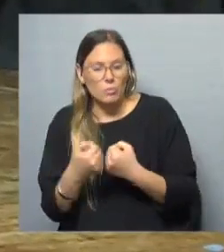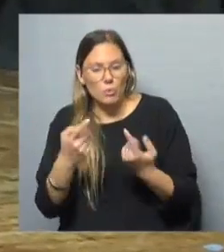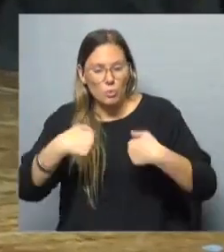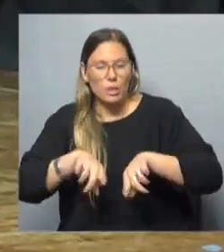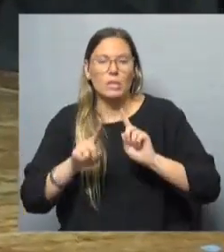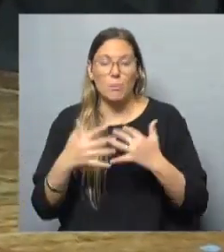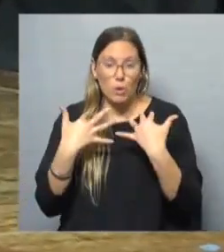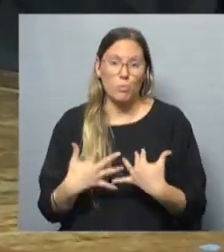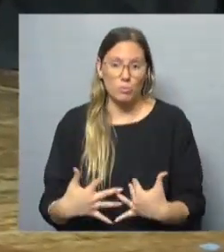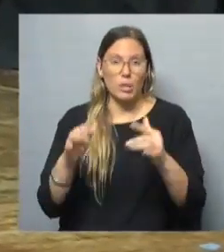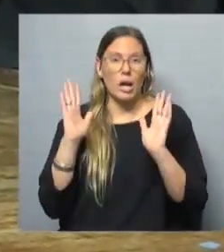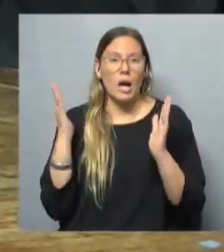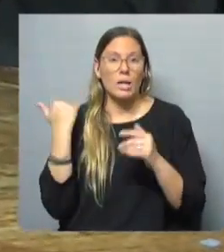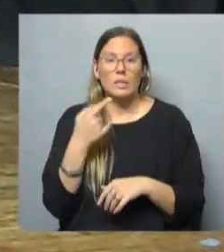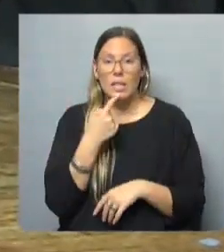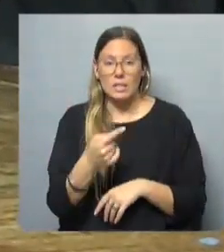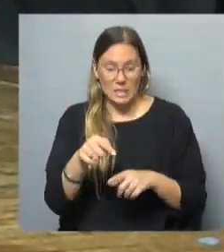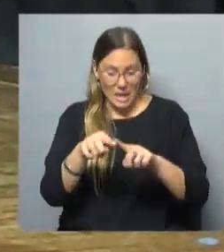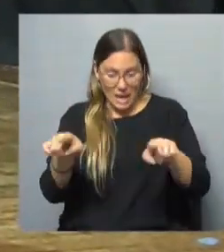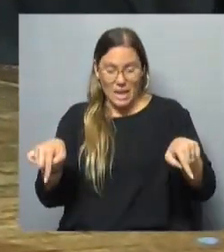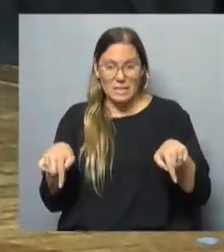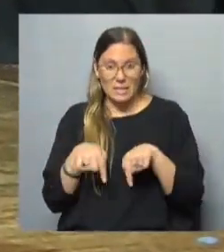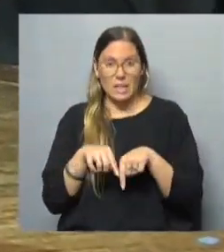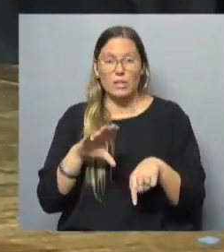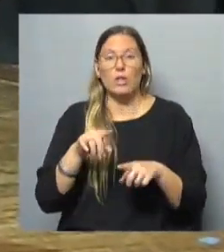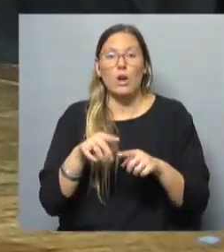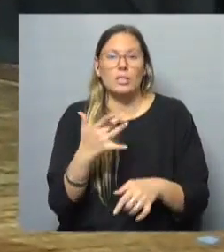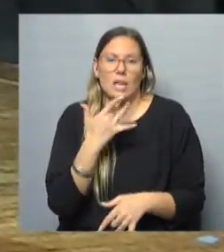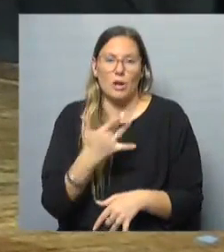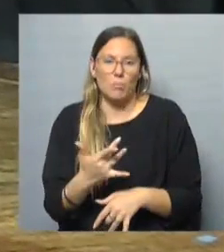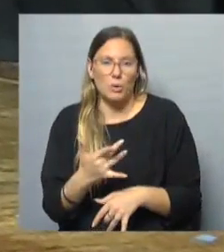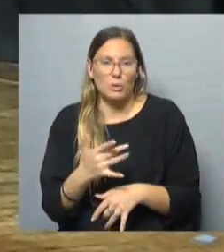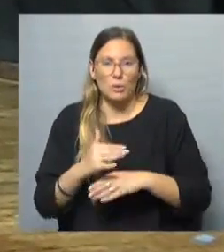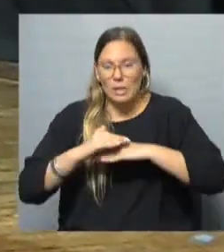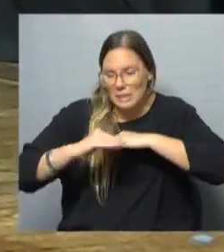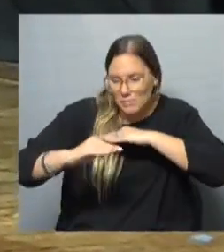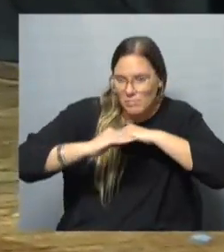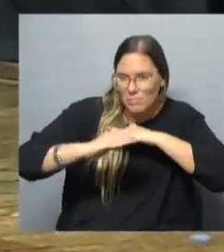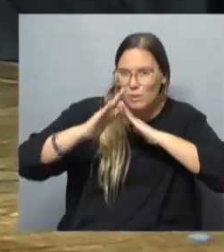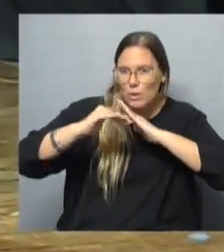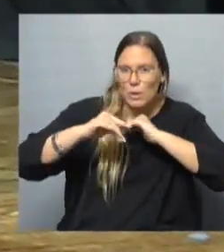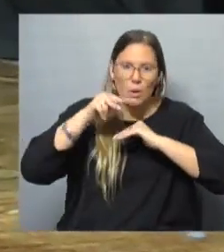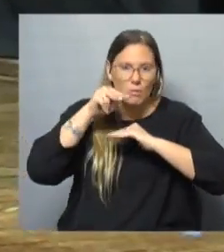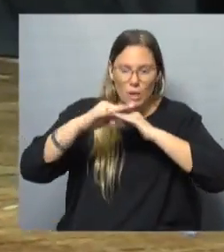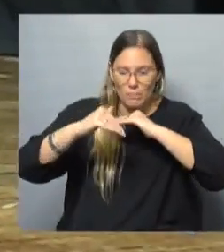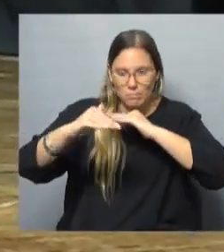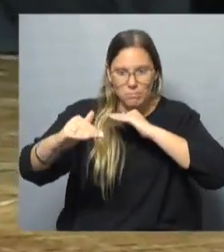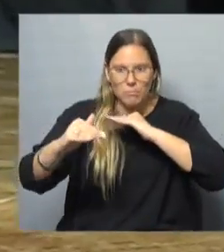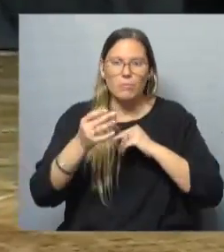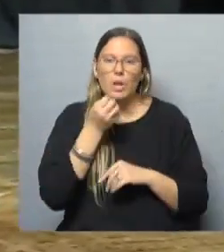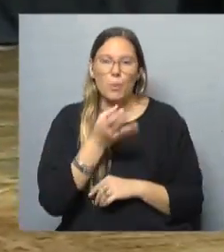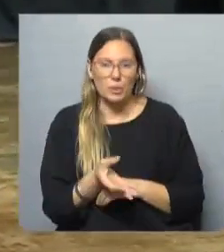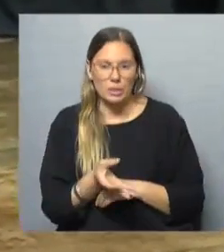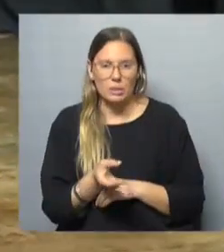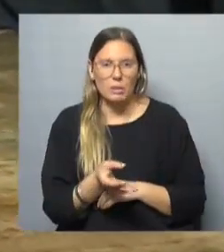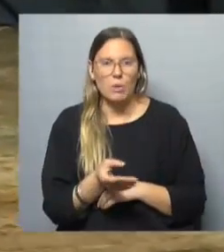como público. Les comentaba recién que este escenario de la Camacuá es ideal para esto porque está así a la altura del público, así que está buenísimo.